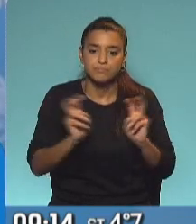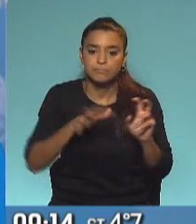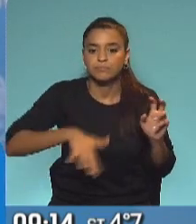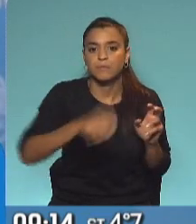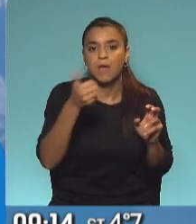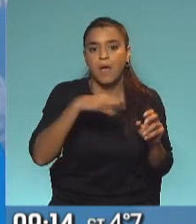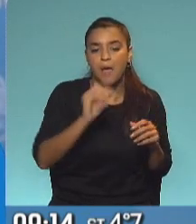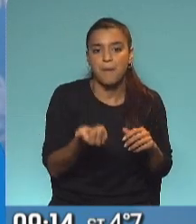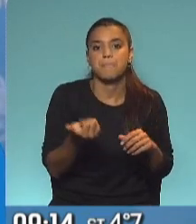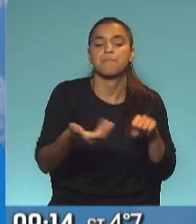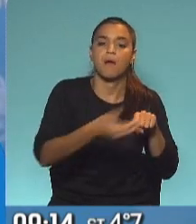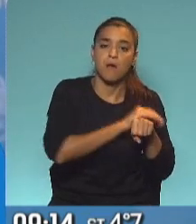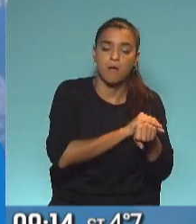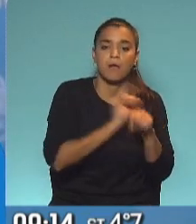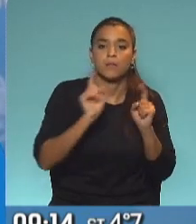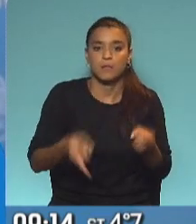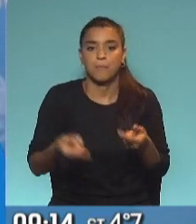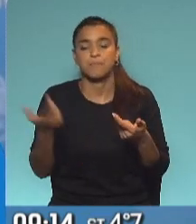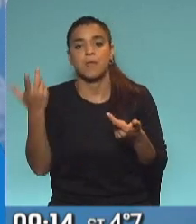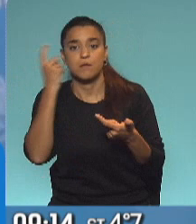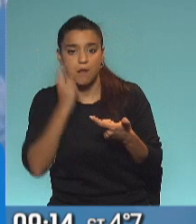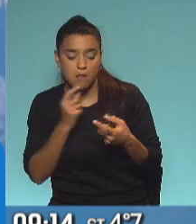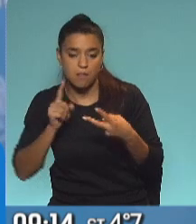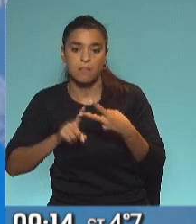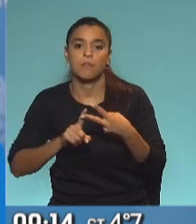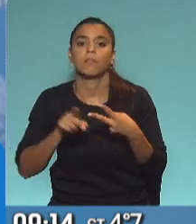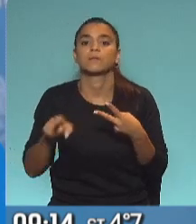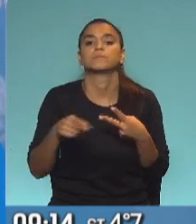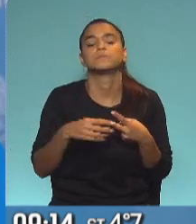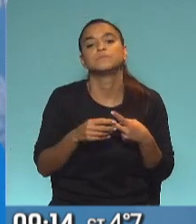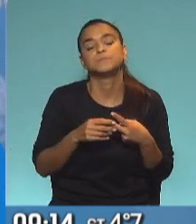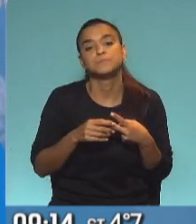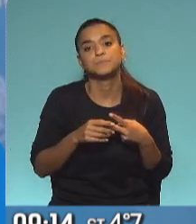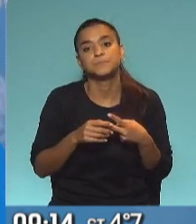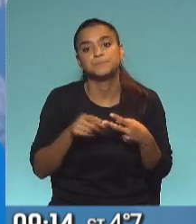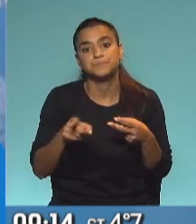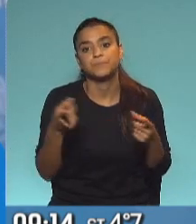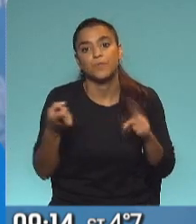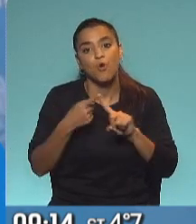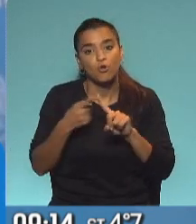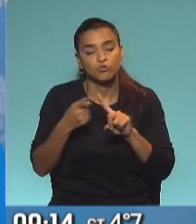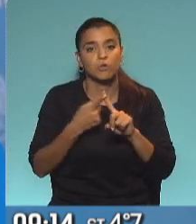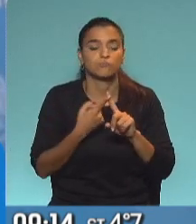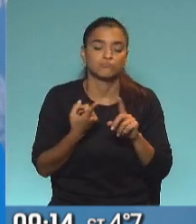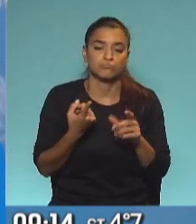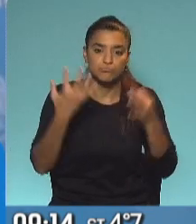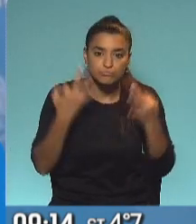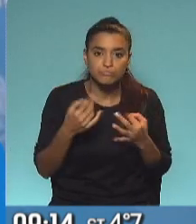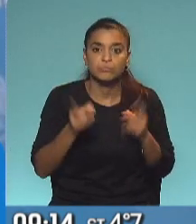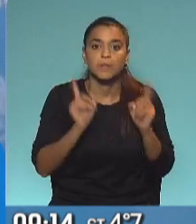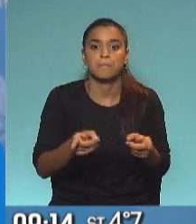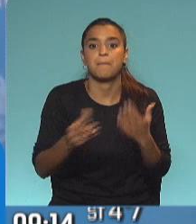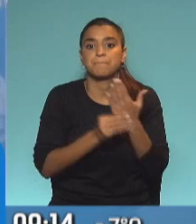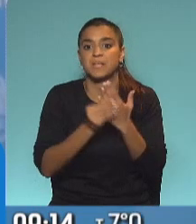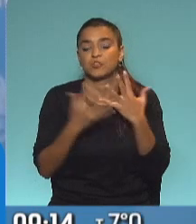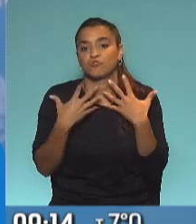el jefe de gobierno de la ciudad de Buenos Aires, el gobernador de la provincia de Buenos Aires, el contacto con los expertos y el contacto con el ministro